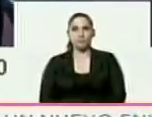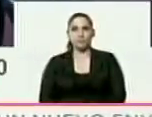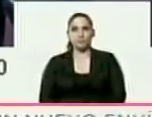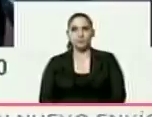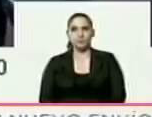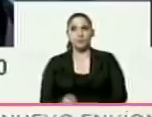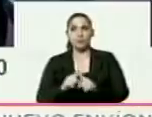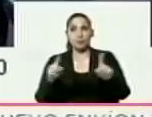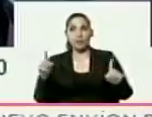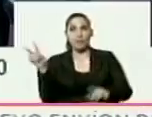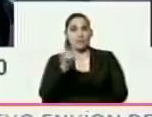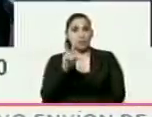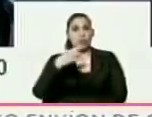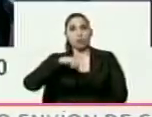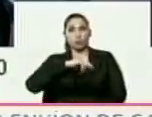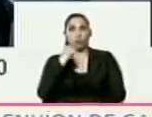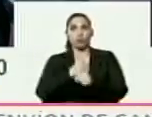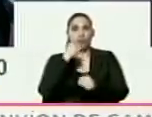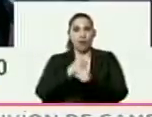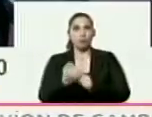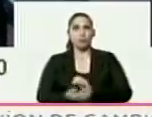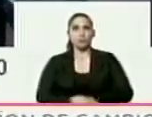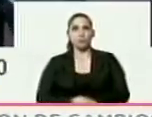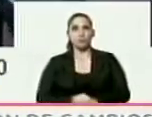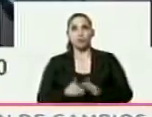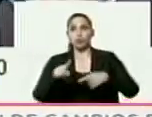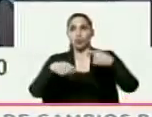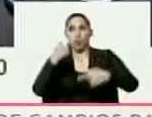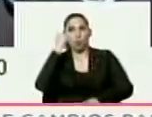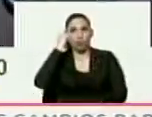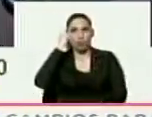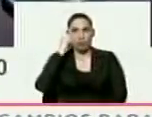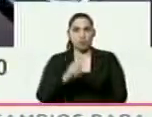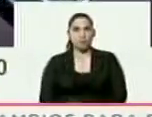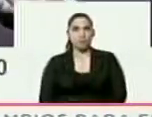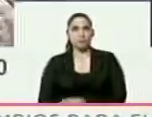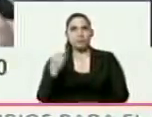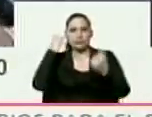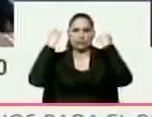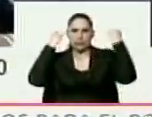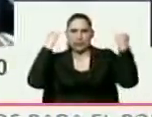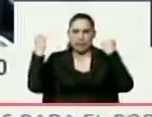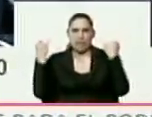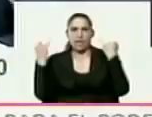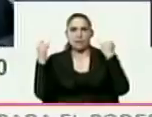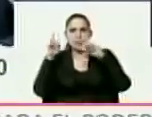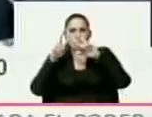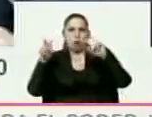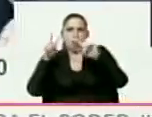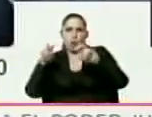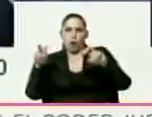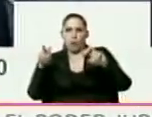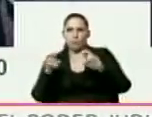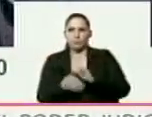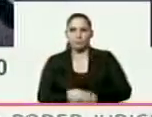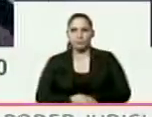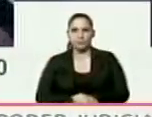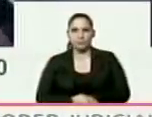Pero en Venezuela trabajamos todos los días. Inteligencia, contrainteligencia, investigación.